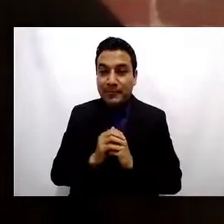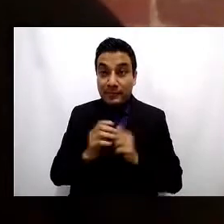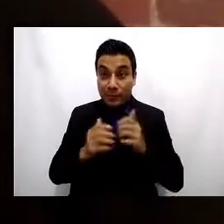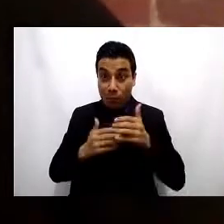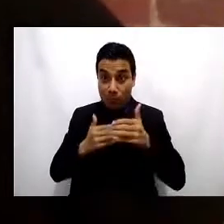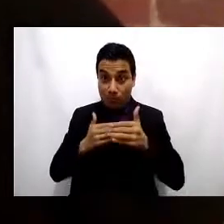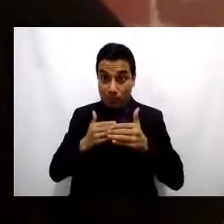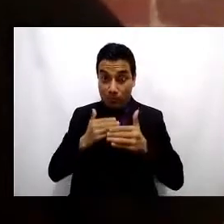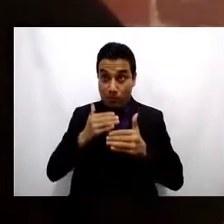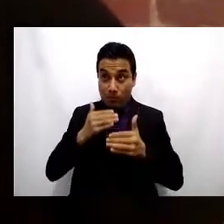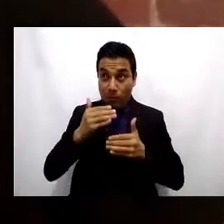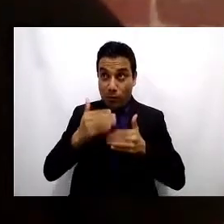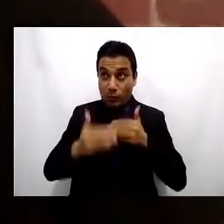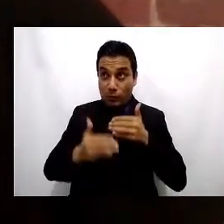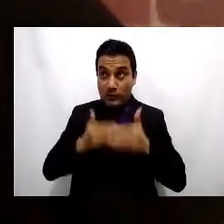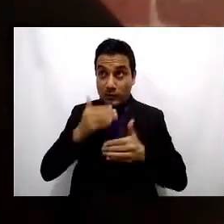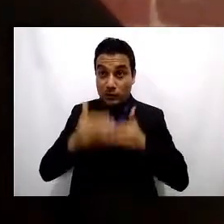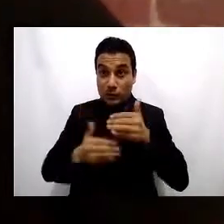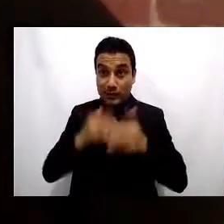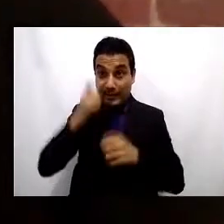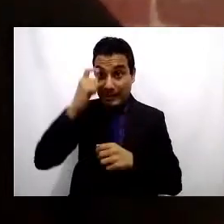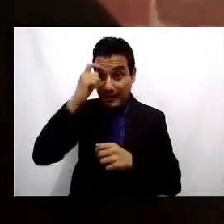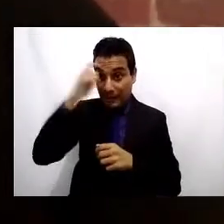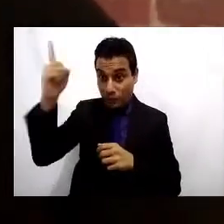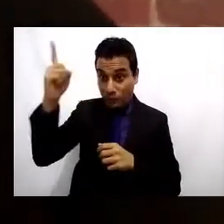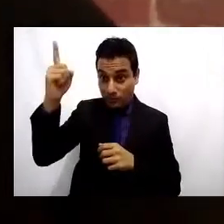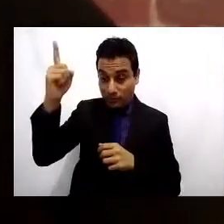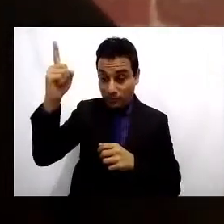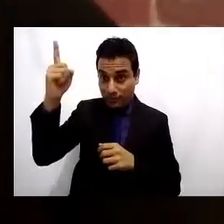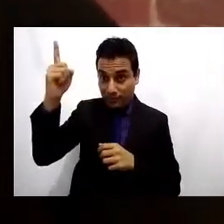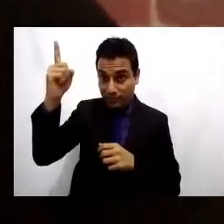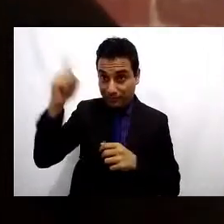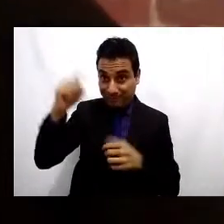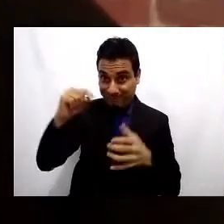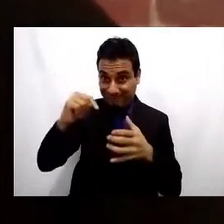arte se cumple dentro del objeto creado.